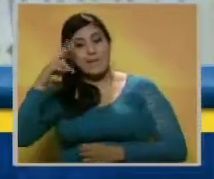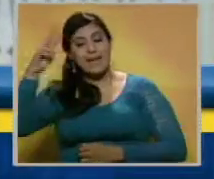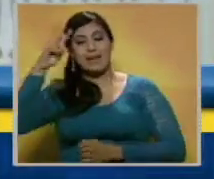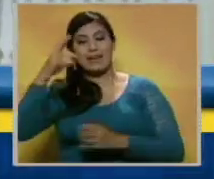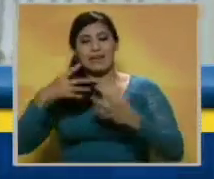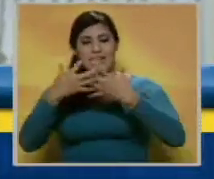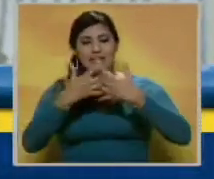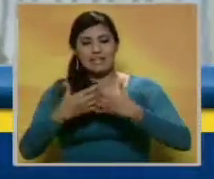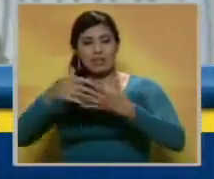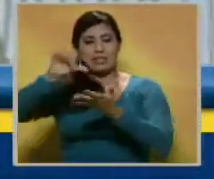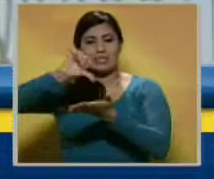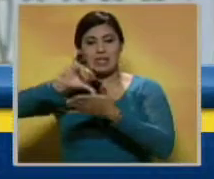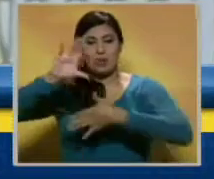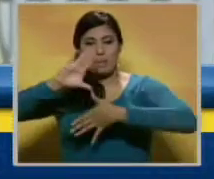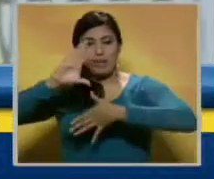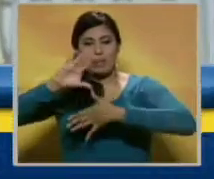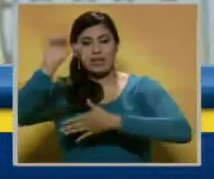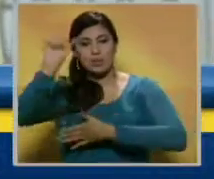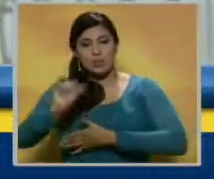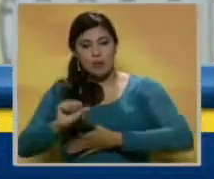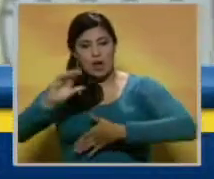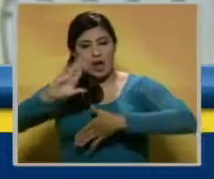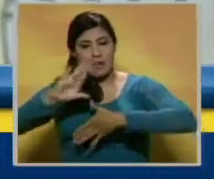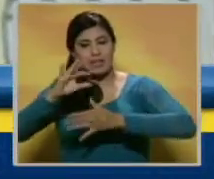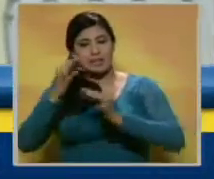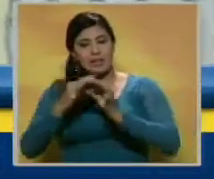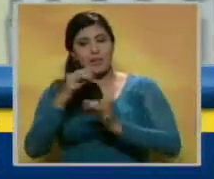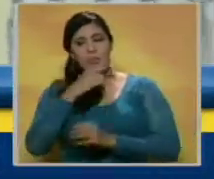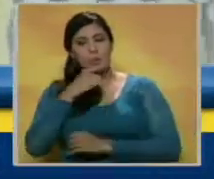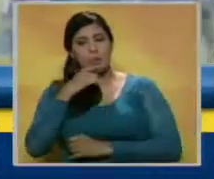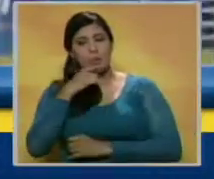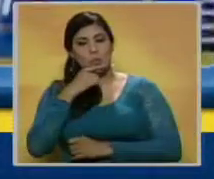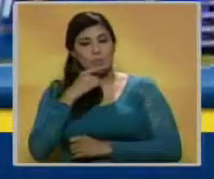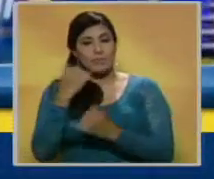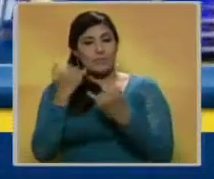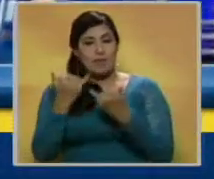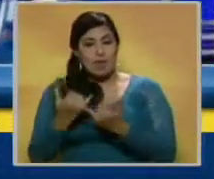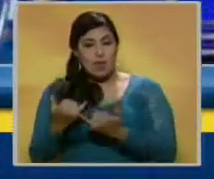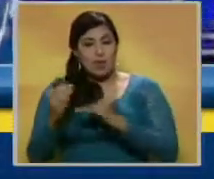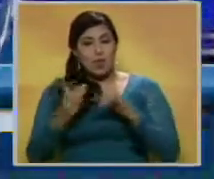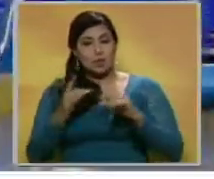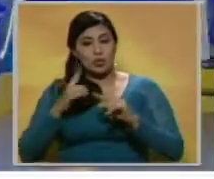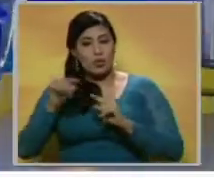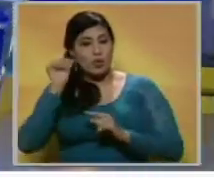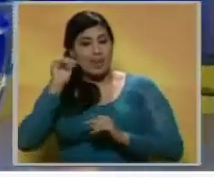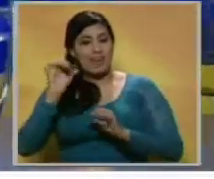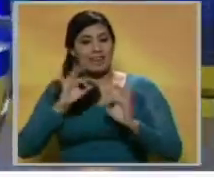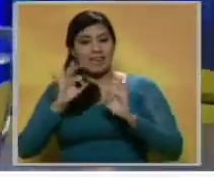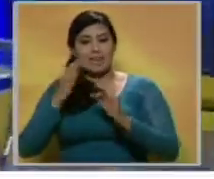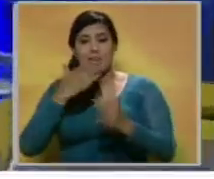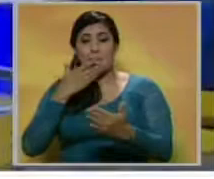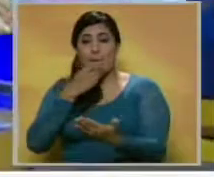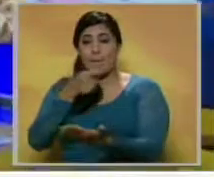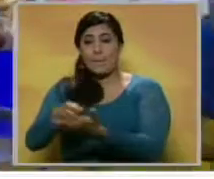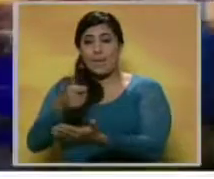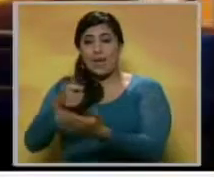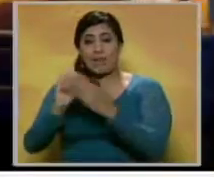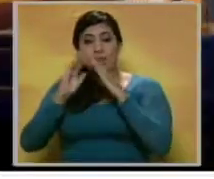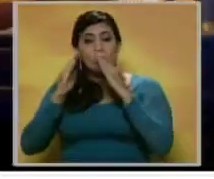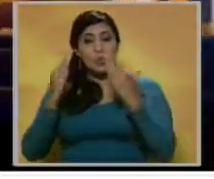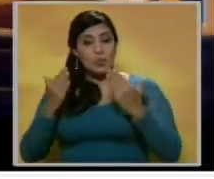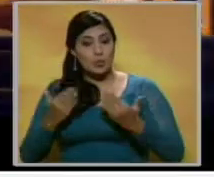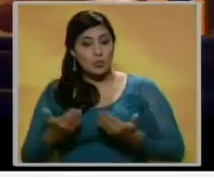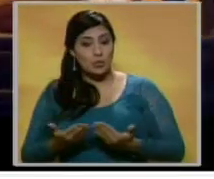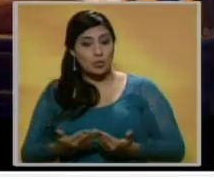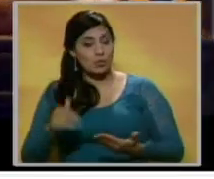Estados Unidos, Centroamérica y Suramérica en los meses de septiembre y octubre. Y Katy Perry es la artista mejor pagada del mundo.